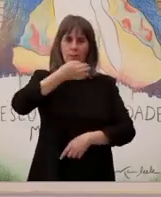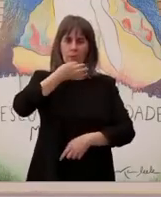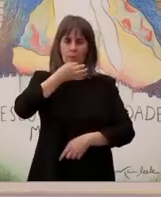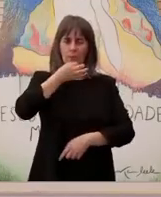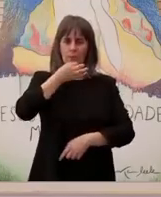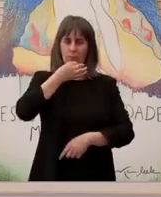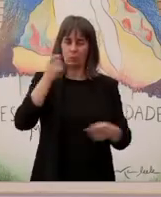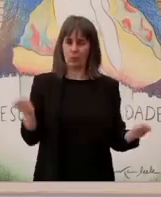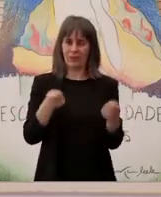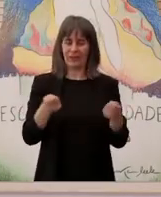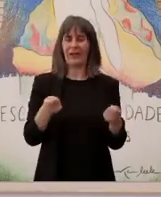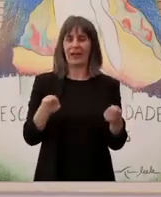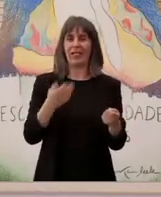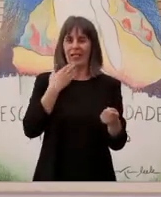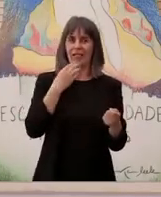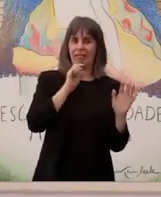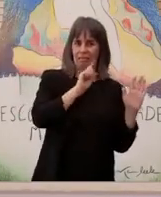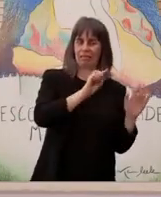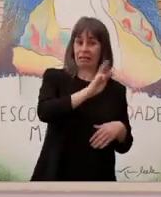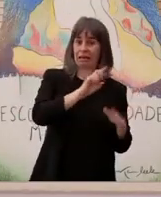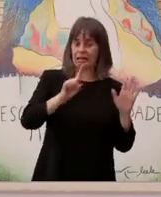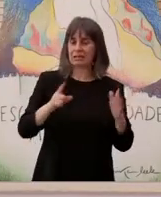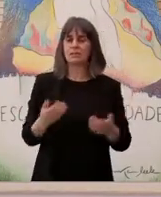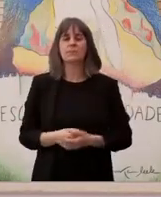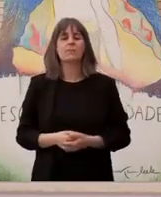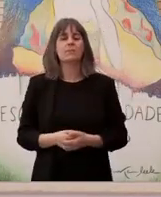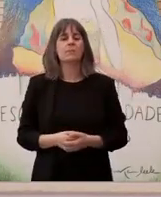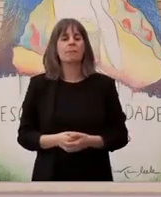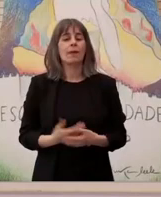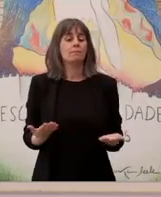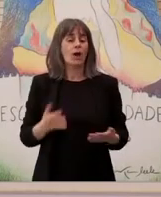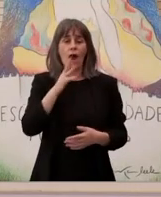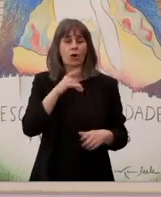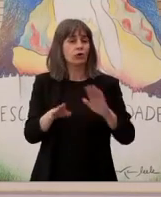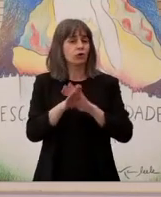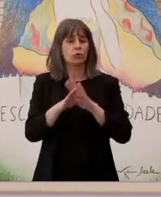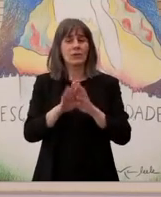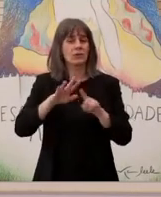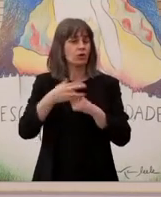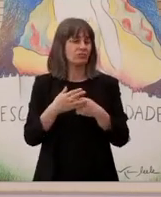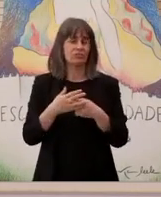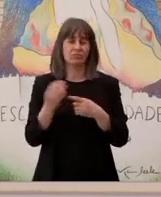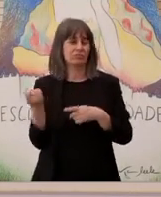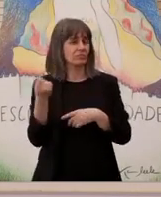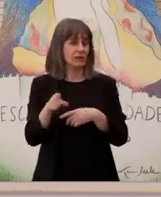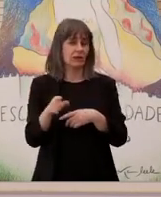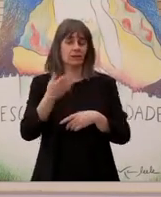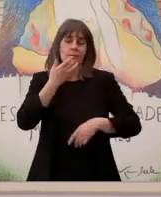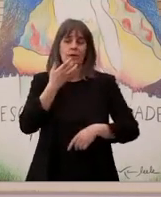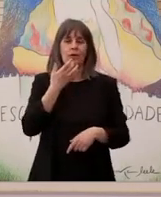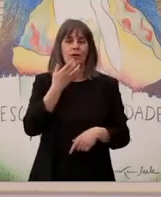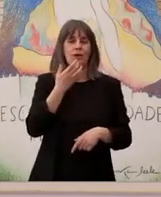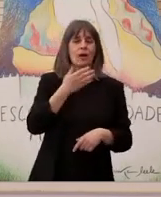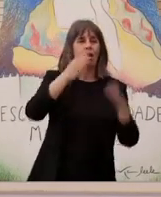algún comentario que por desgracias seguimos es cohitando a día de hoy se como cambia de modelo cada dos por tres